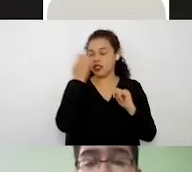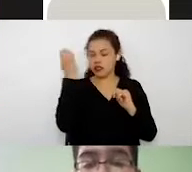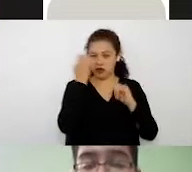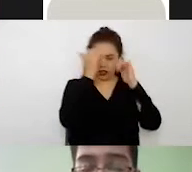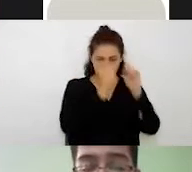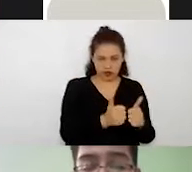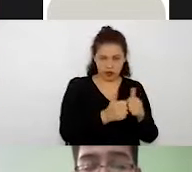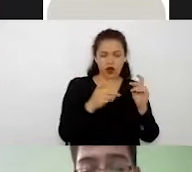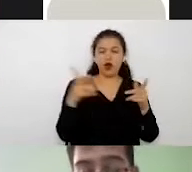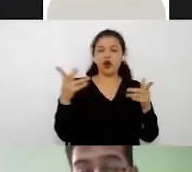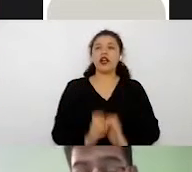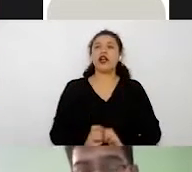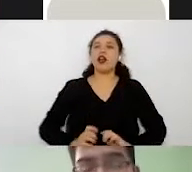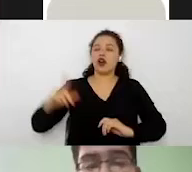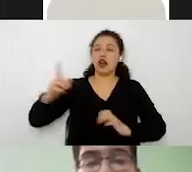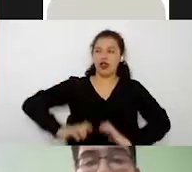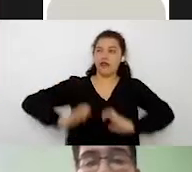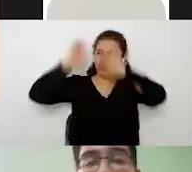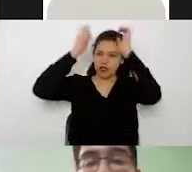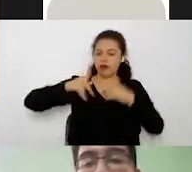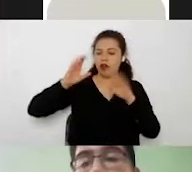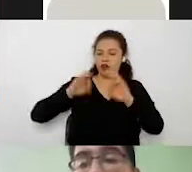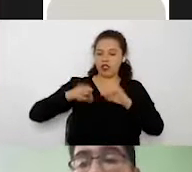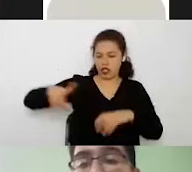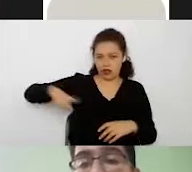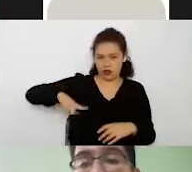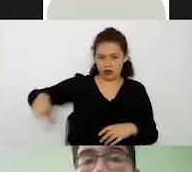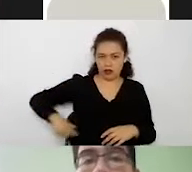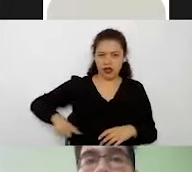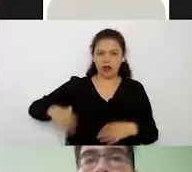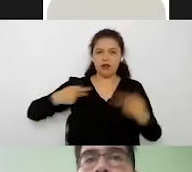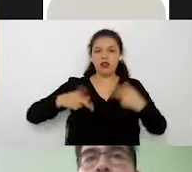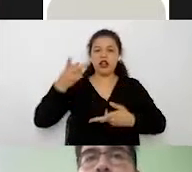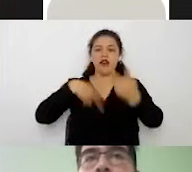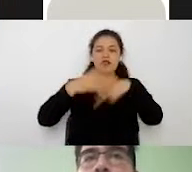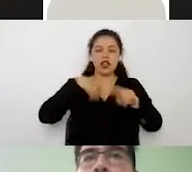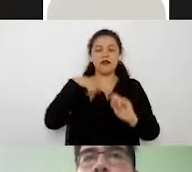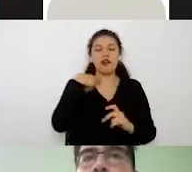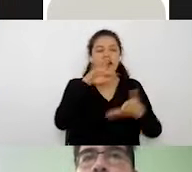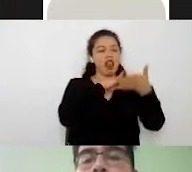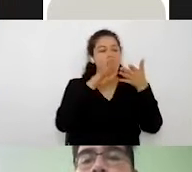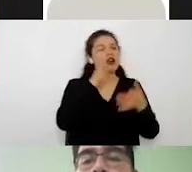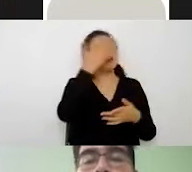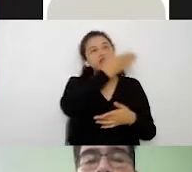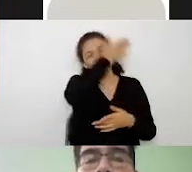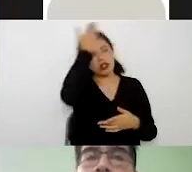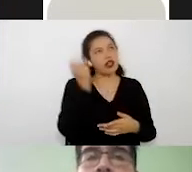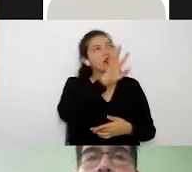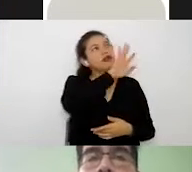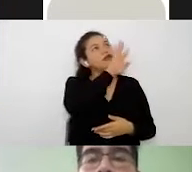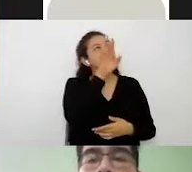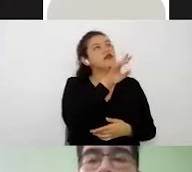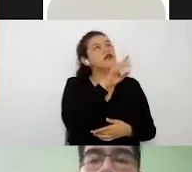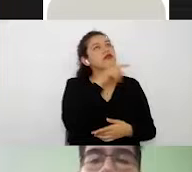edificio de gobierno y llegue una persona que no sabe leer, entonces imagínense que digamos aquí como de, pues, aquí está